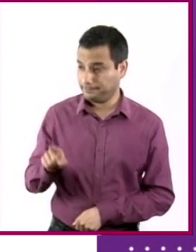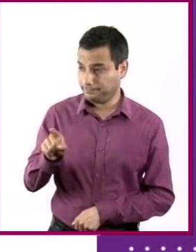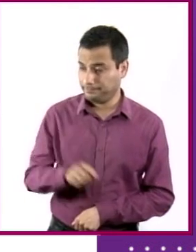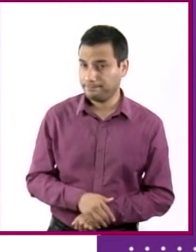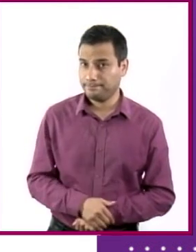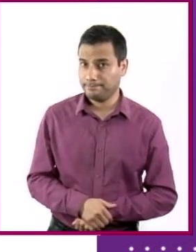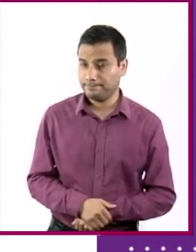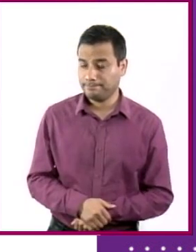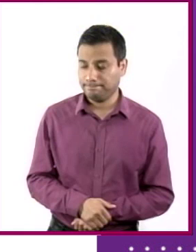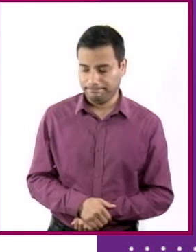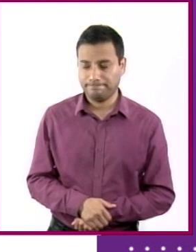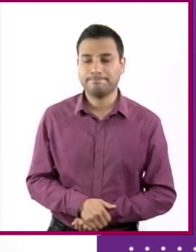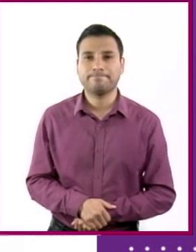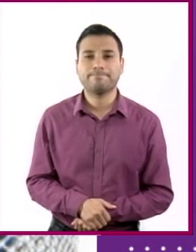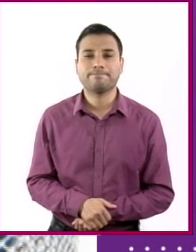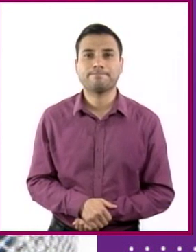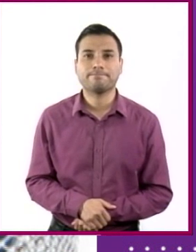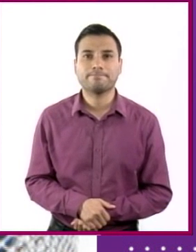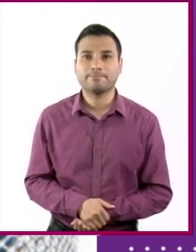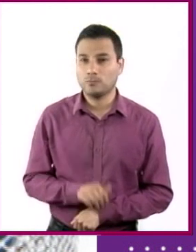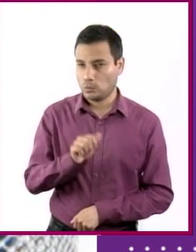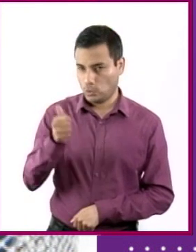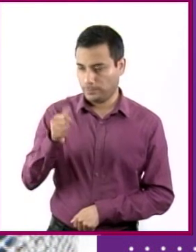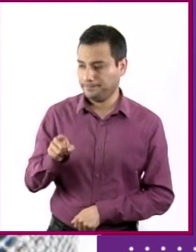He couldn't play football.